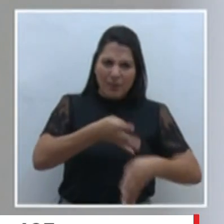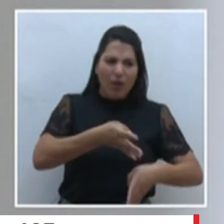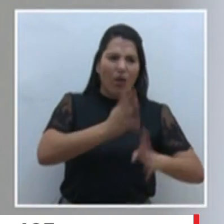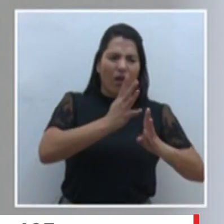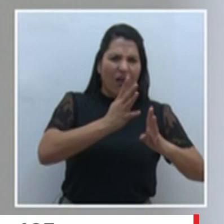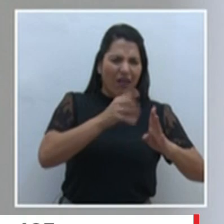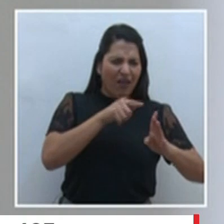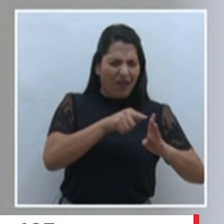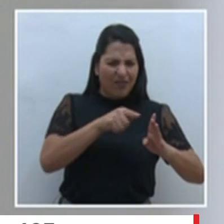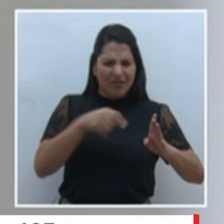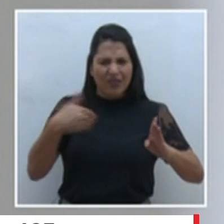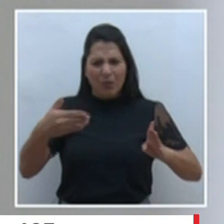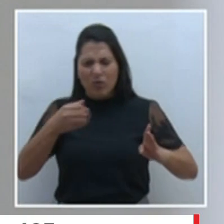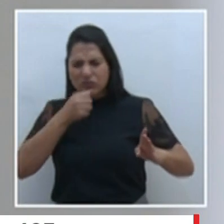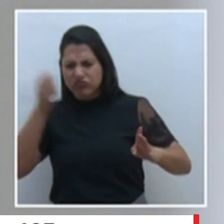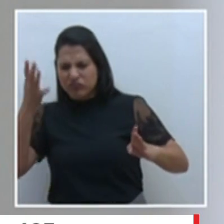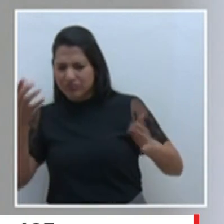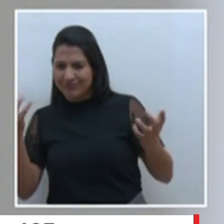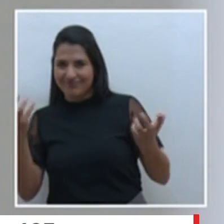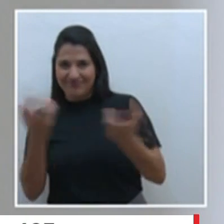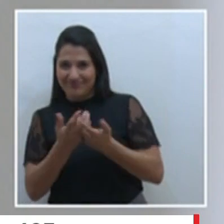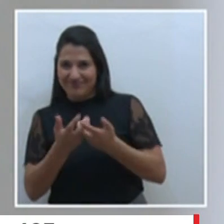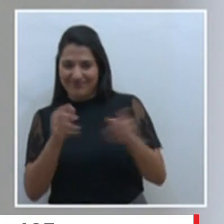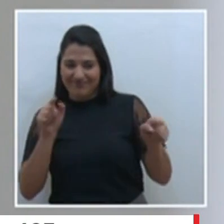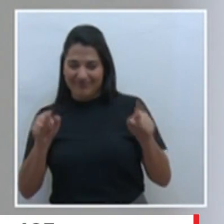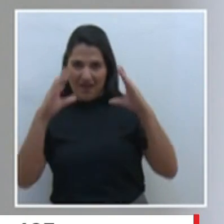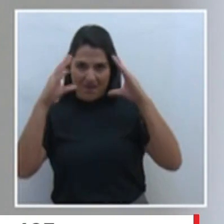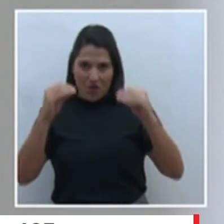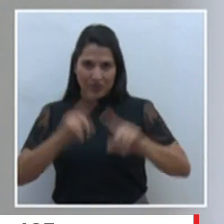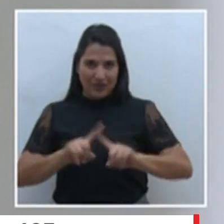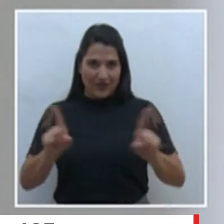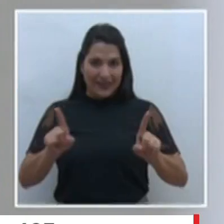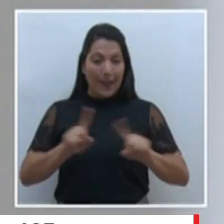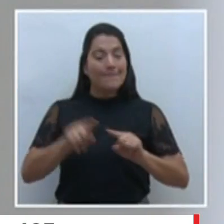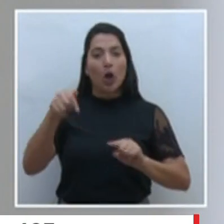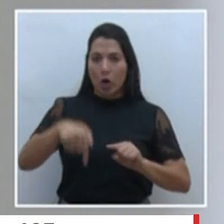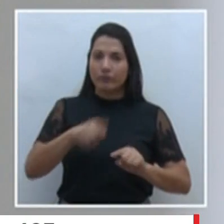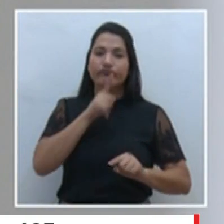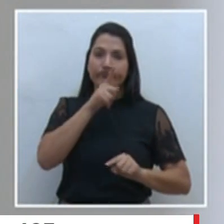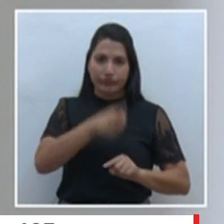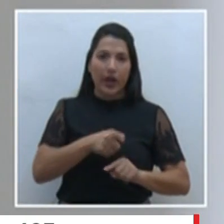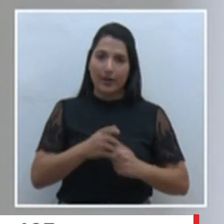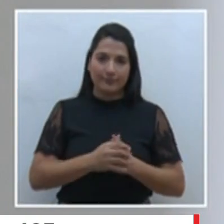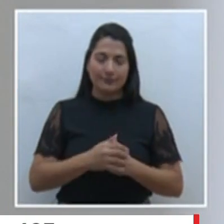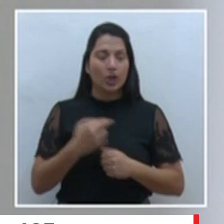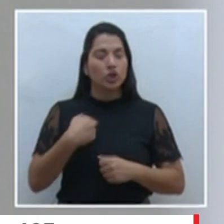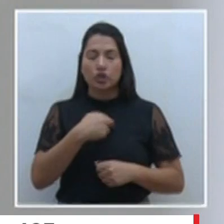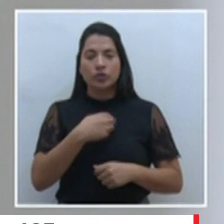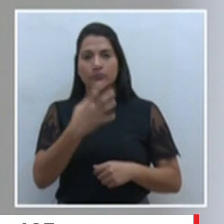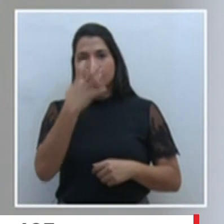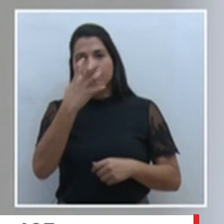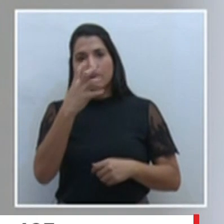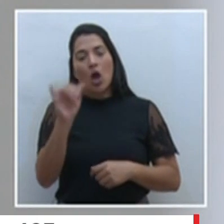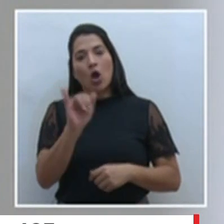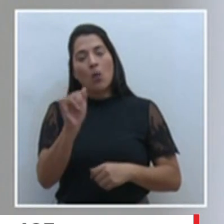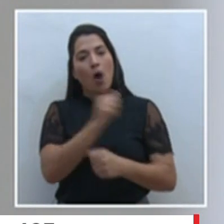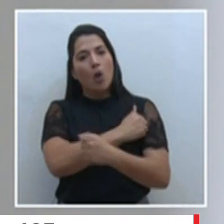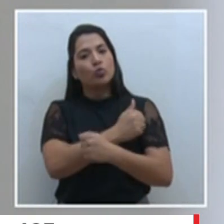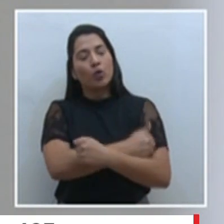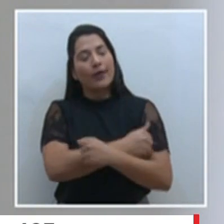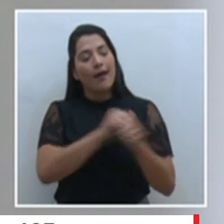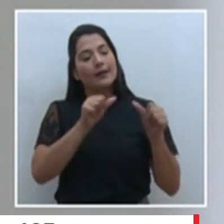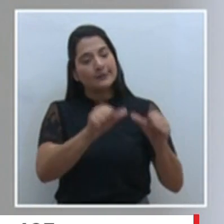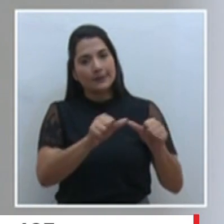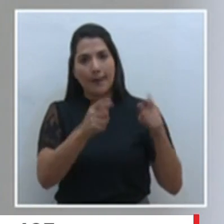estuvo coincidiendo, y créanme que eso es una falta a la ética. Estamos muy molestos como jerarcas de que esta situación se siga dando, y llamamos, y todos vamos a